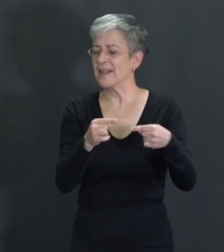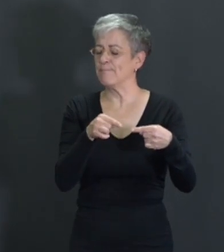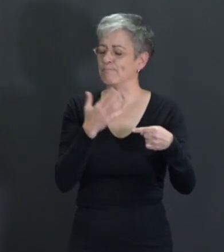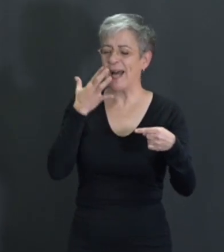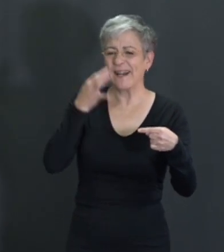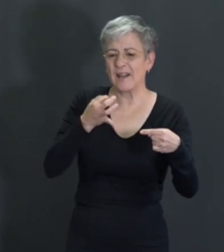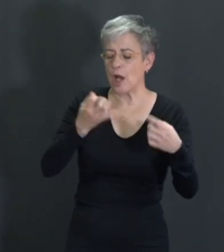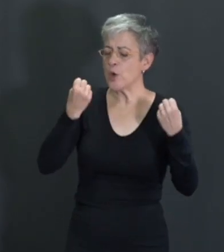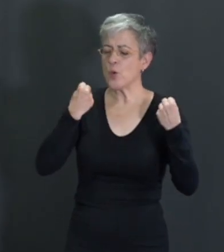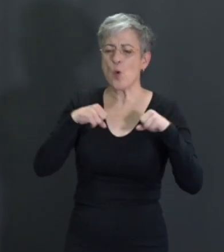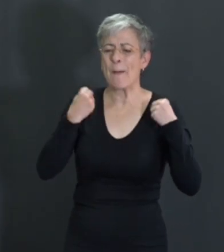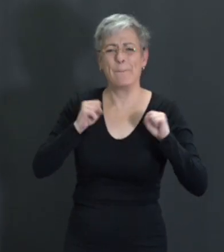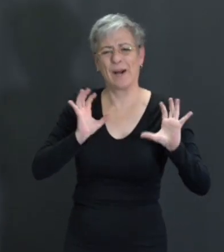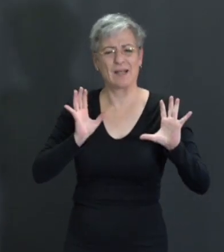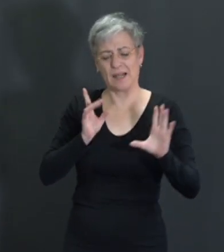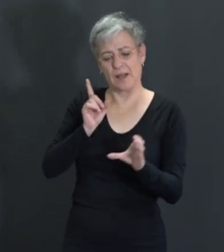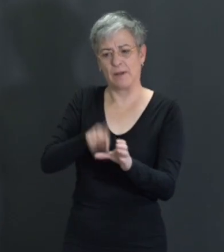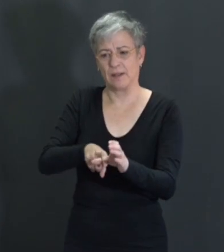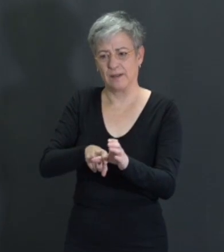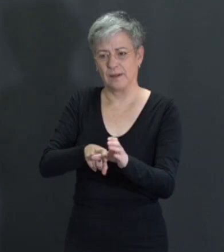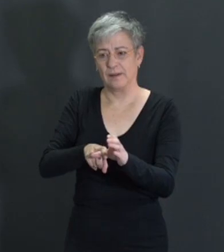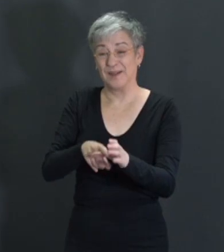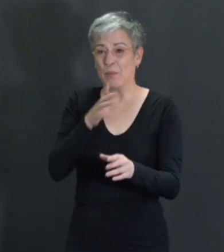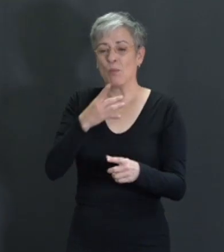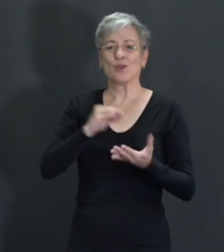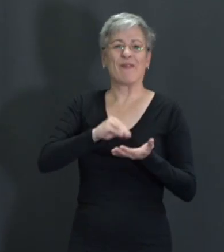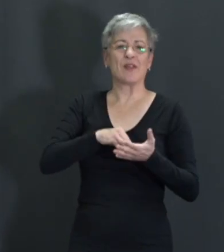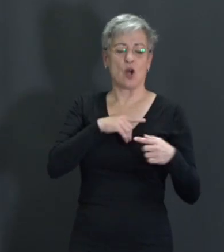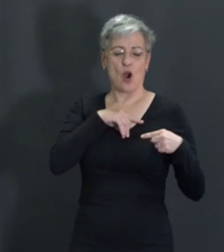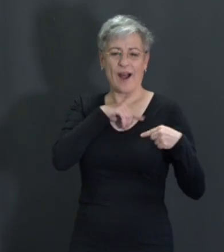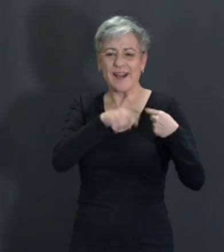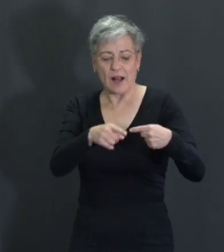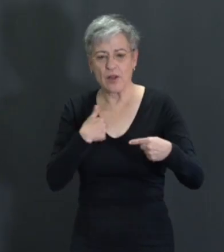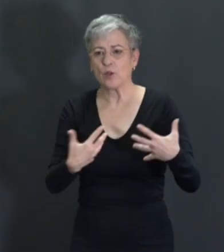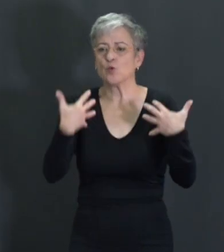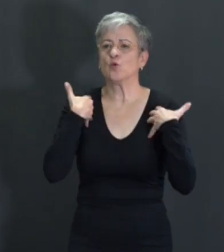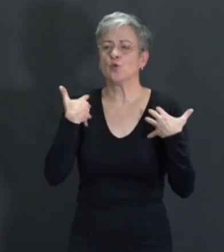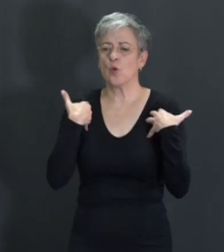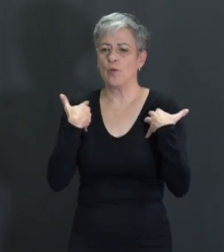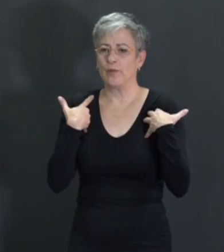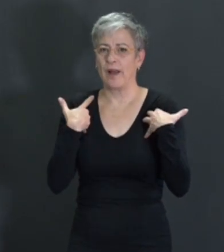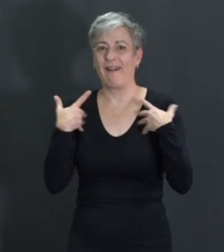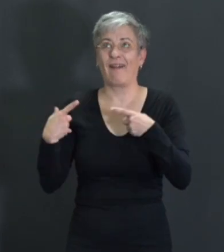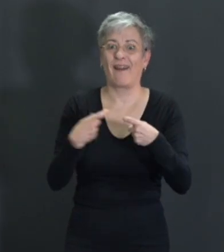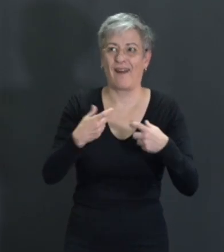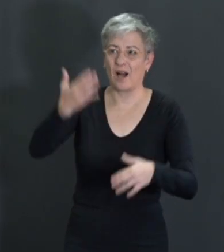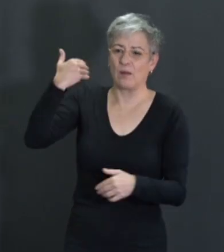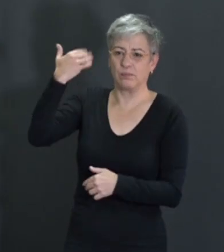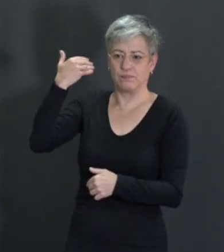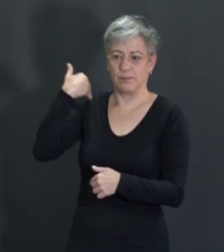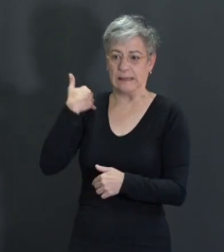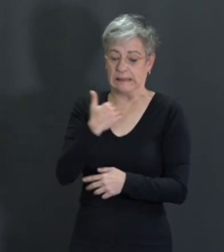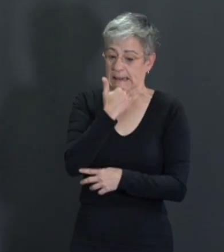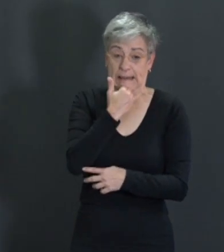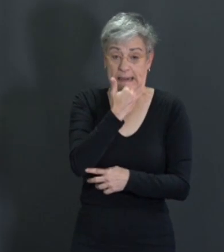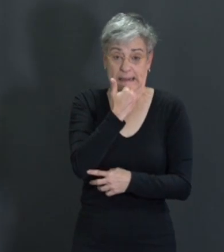participación, porque son las generaciones que vivieron la guerra, ¿no?, que sufrieron la guerra, ahora ya casi en